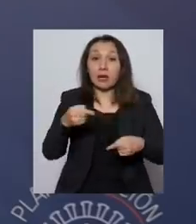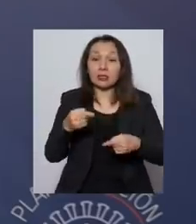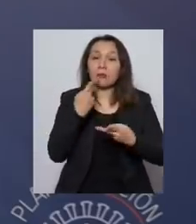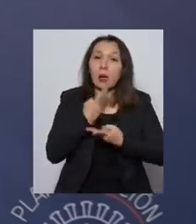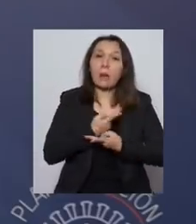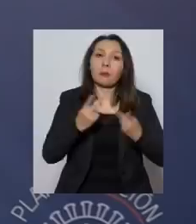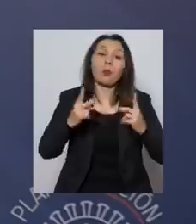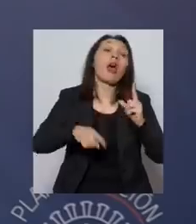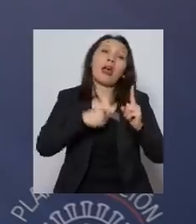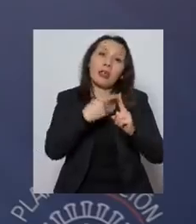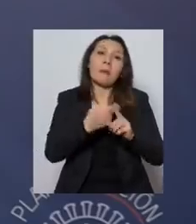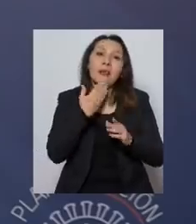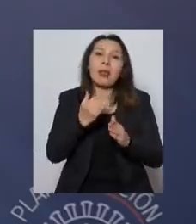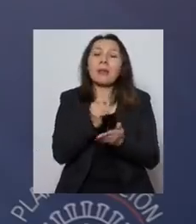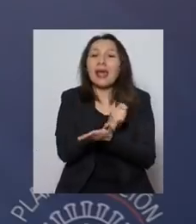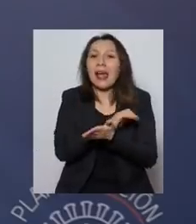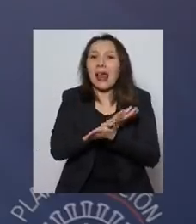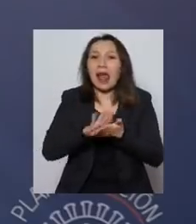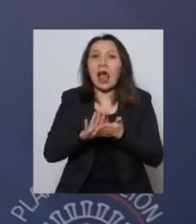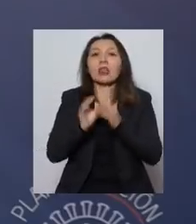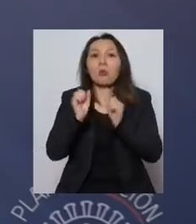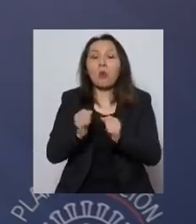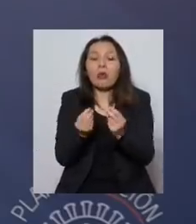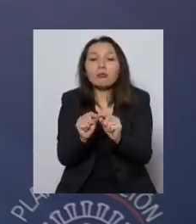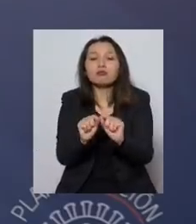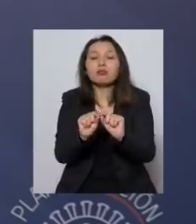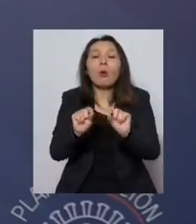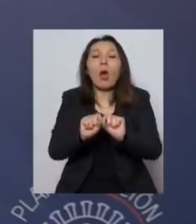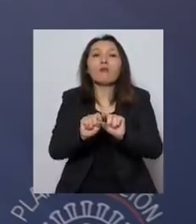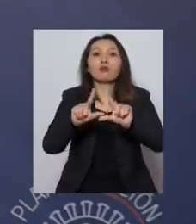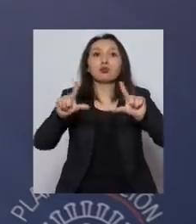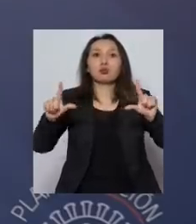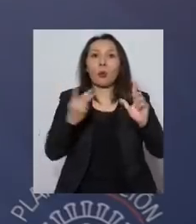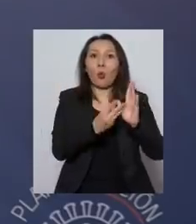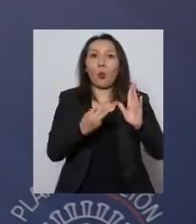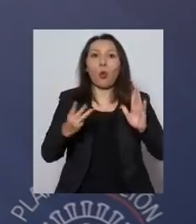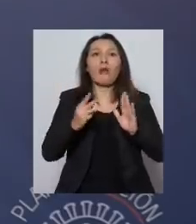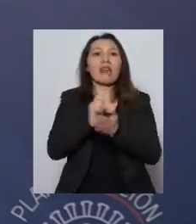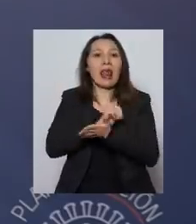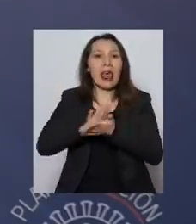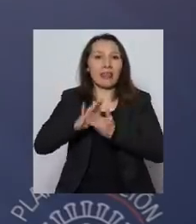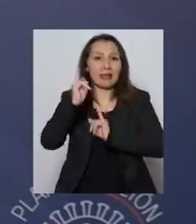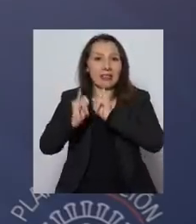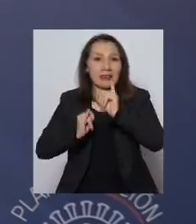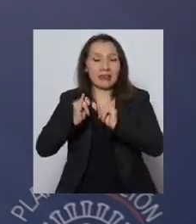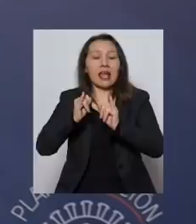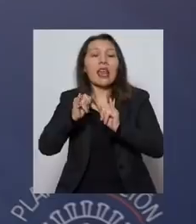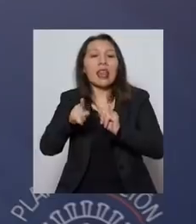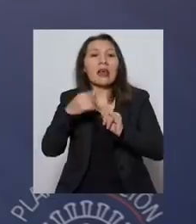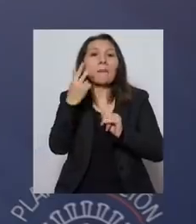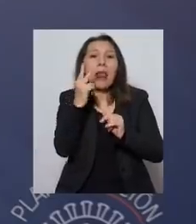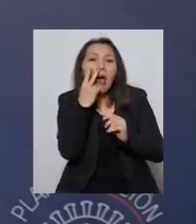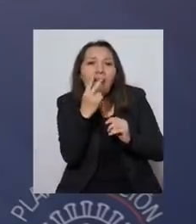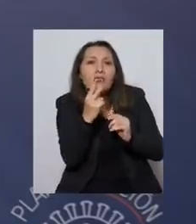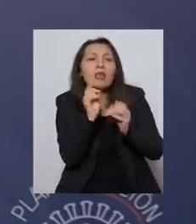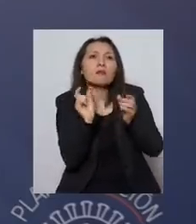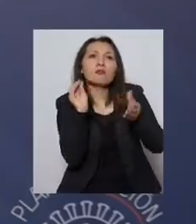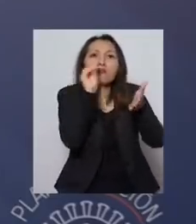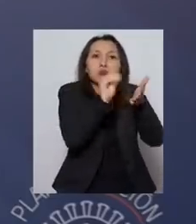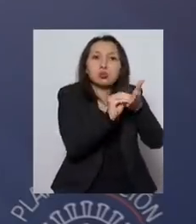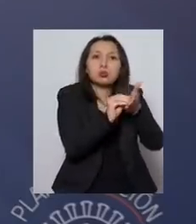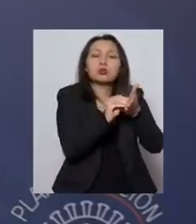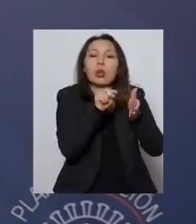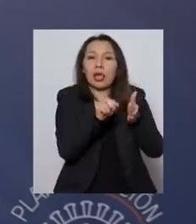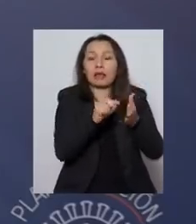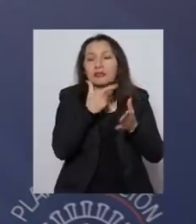vamos a anunciar que además es de acceso gratuito para los ciudadanos. Ya hace un acuerdo que hemos construido con las empresas de telecomunicaciones, por lo tanto,